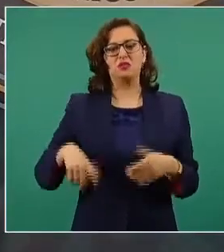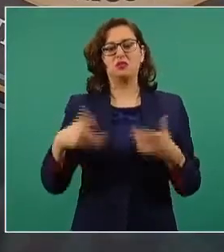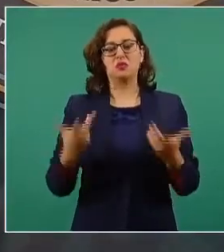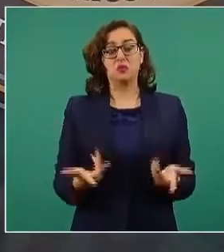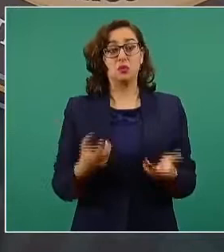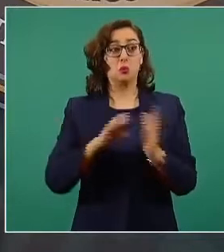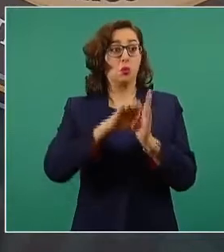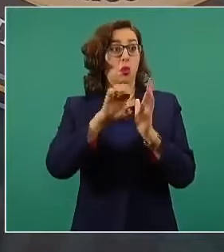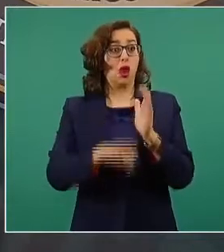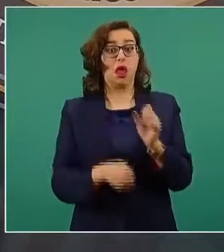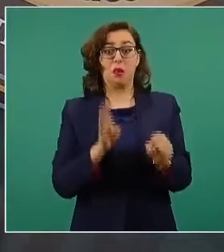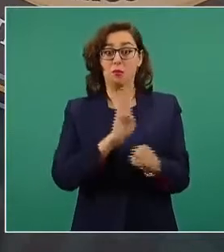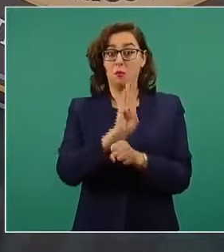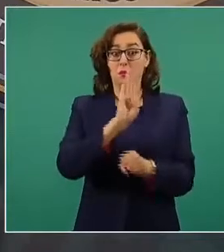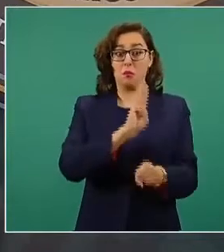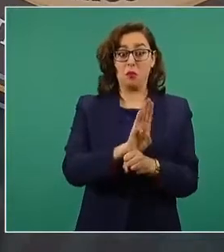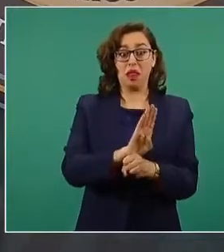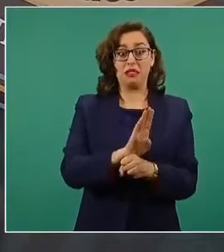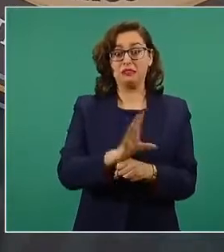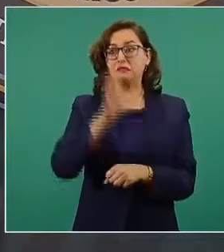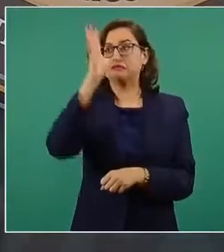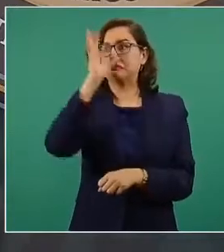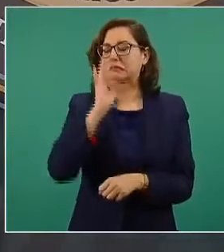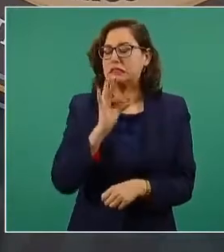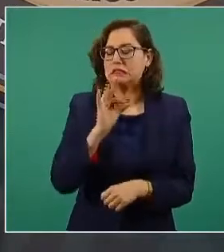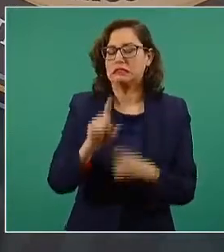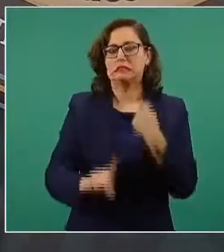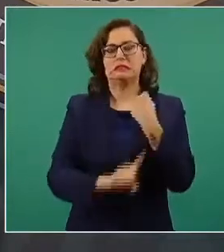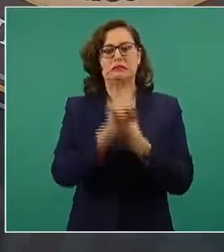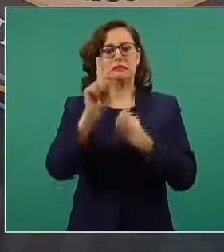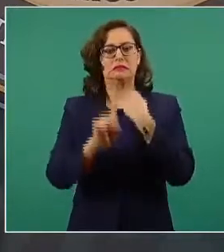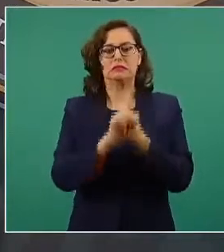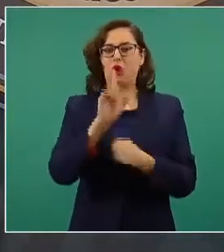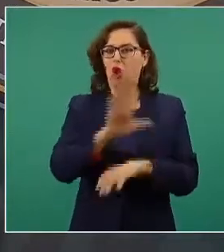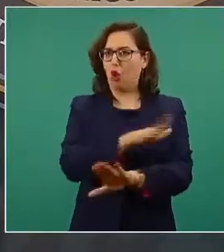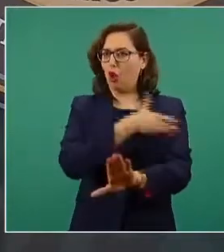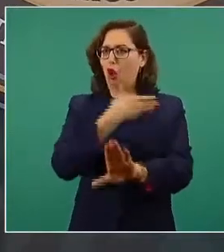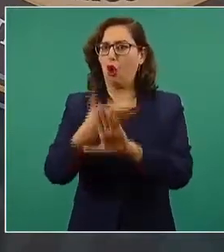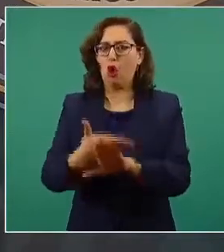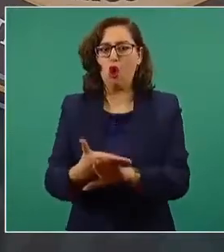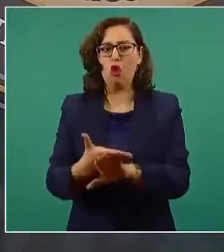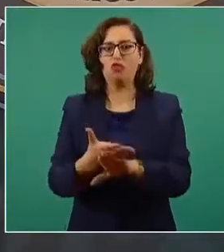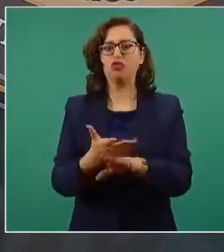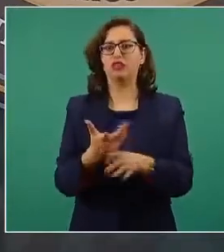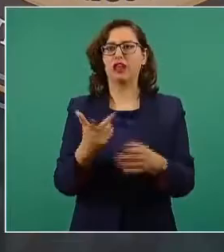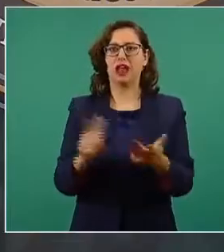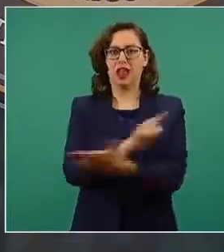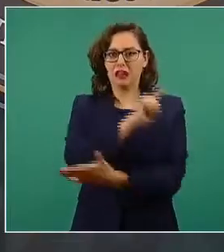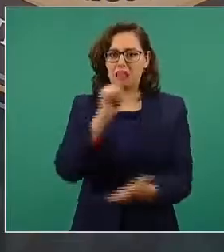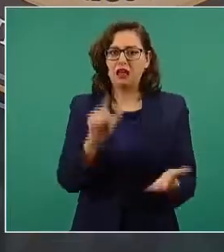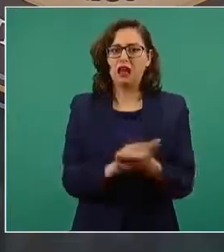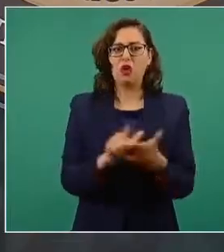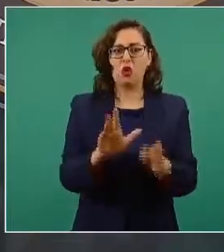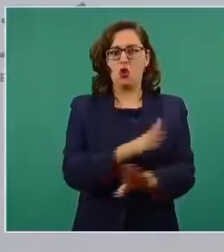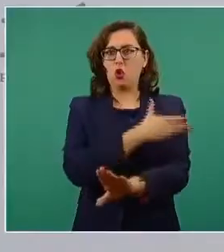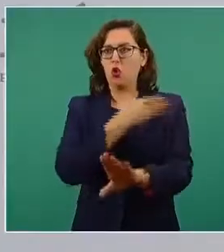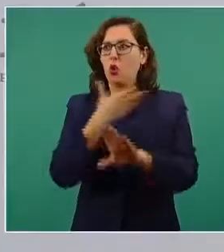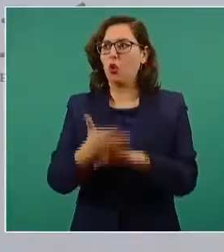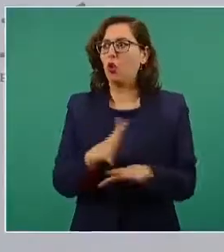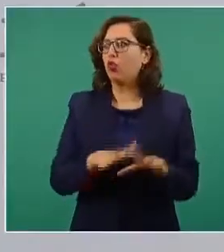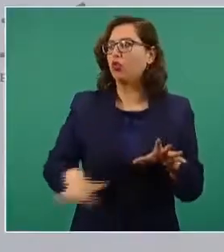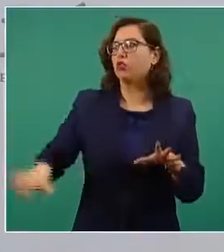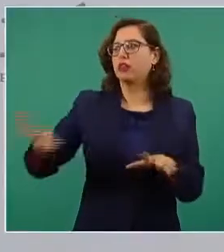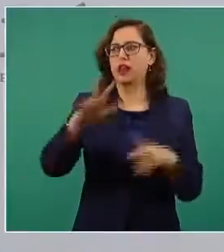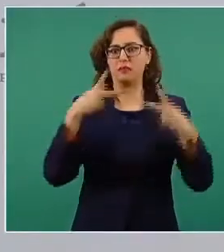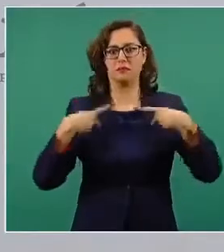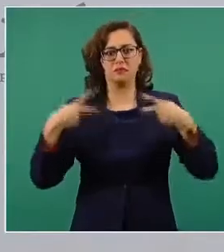gobierno brasileño legítimo. Sufrí un golpe que violó el Estado de Derecho y la soberanía popular.